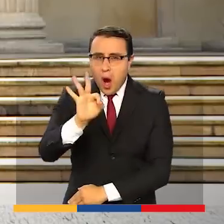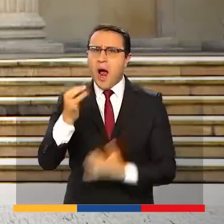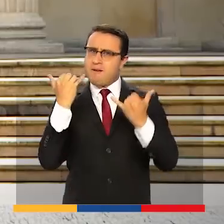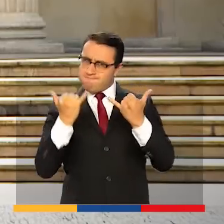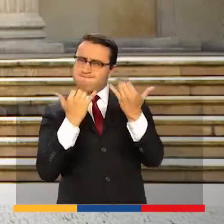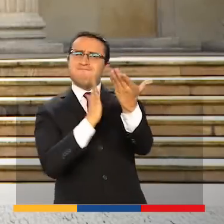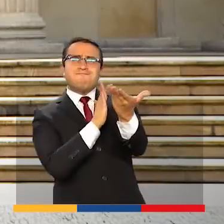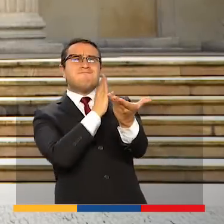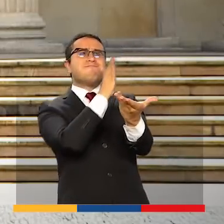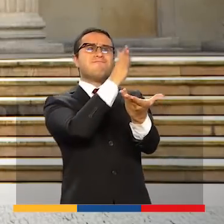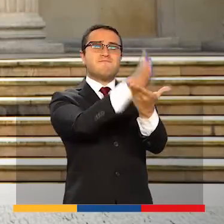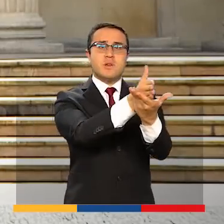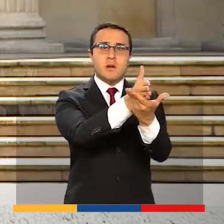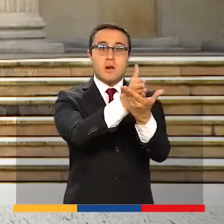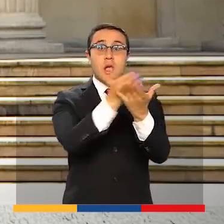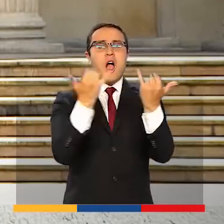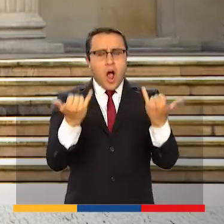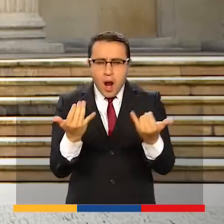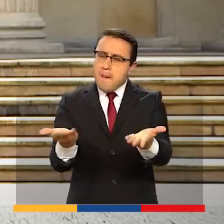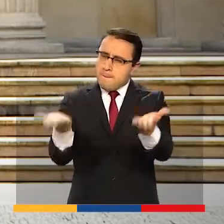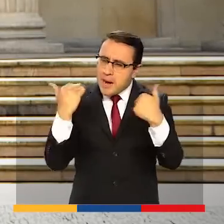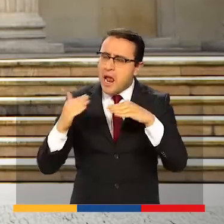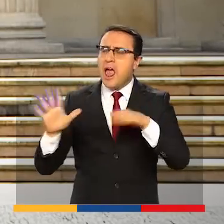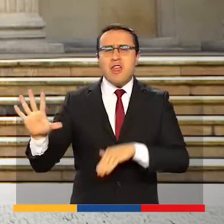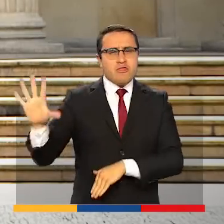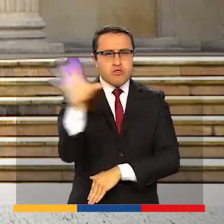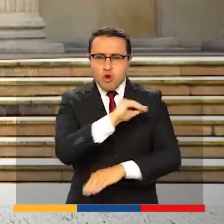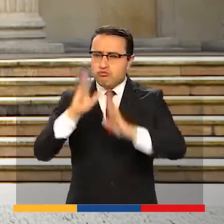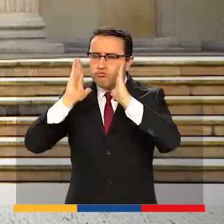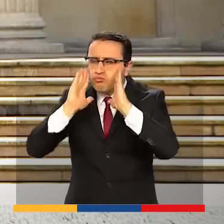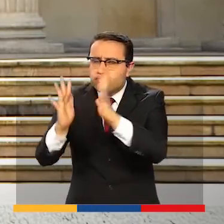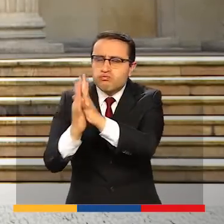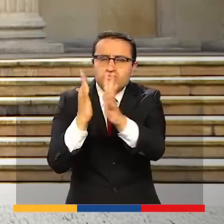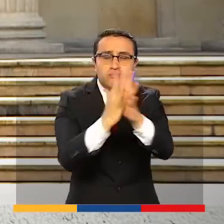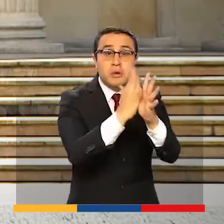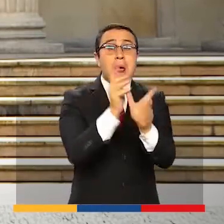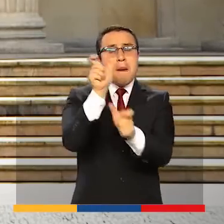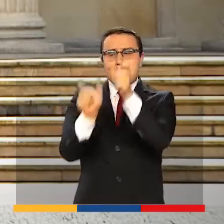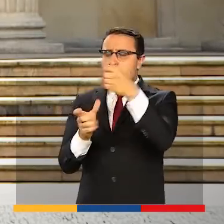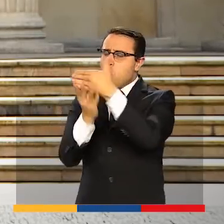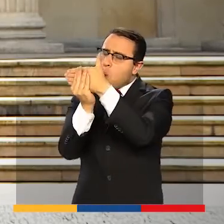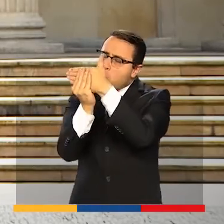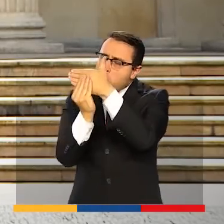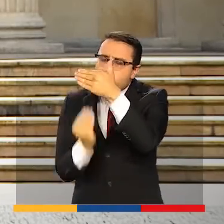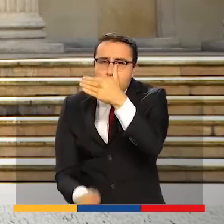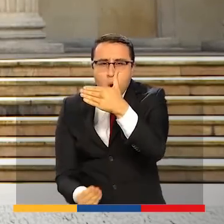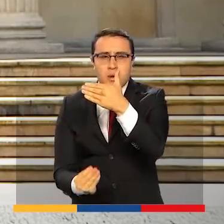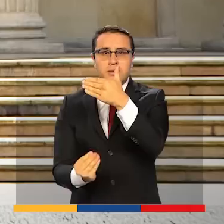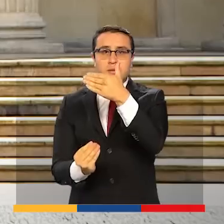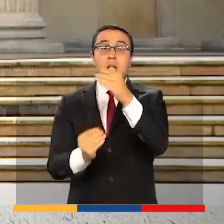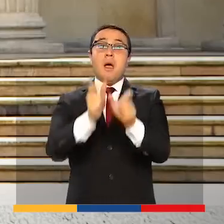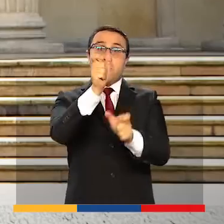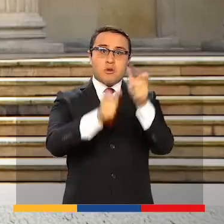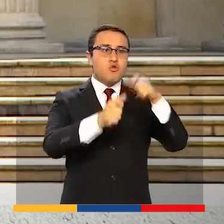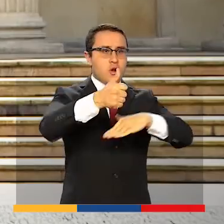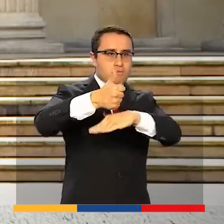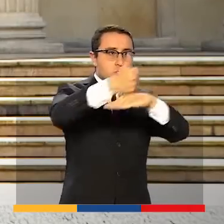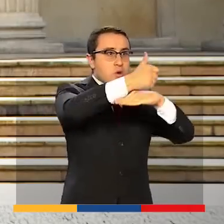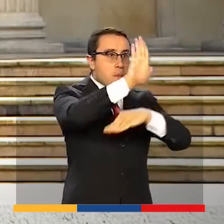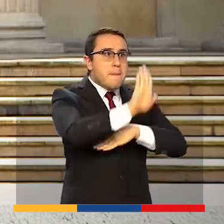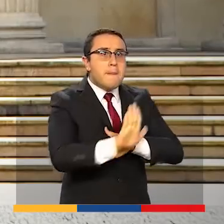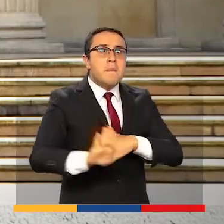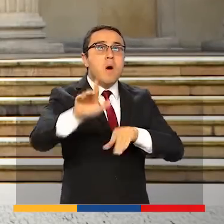Nos abrimos a escuchar a todos los sectores, desde los ciudadanos más pobres, las